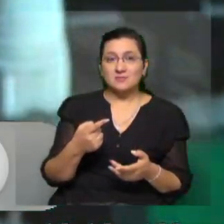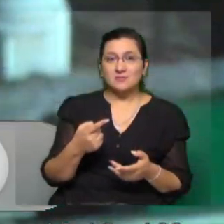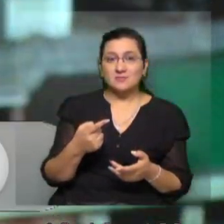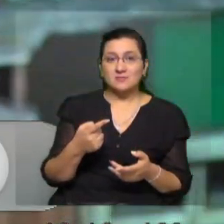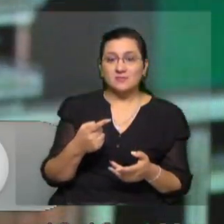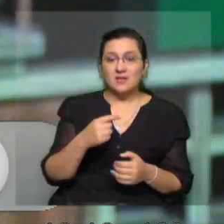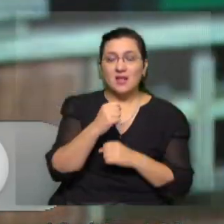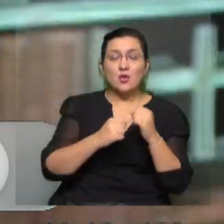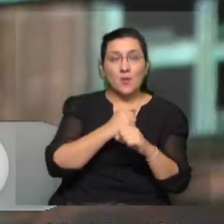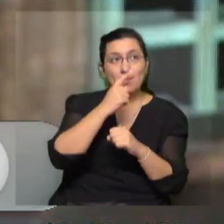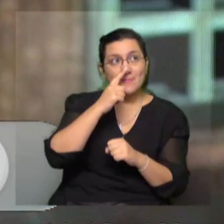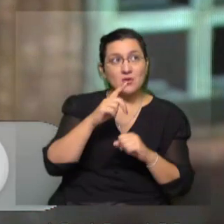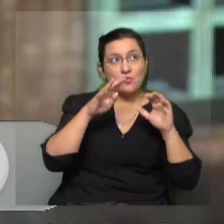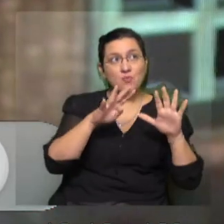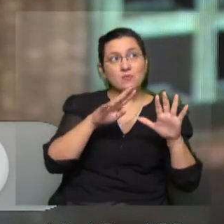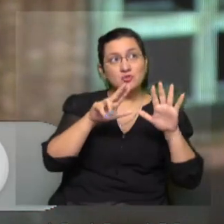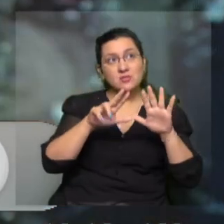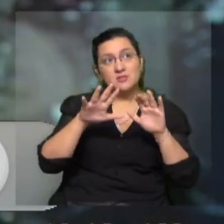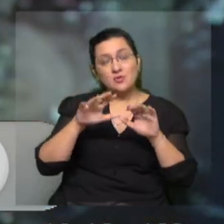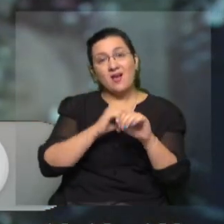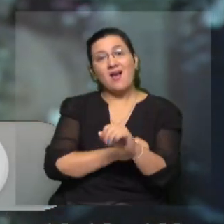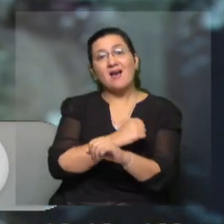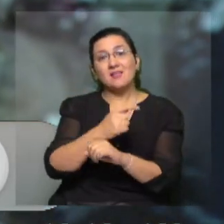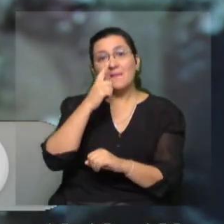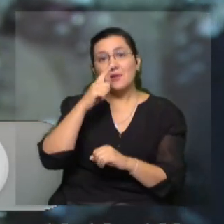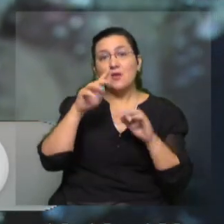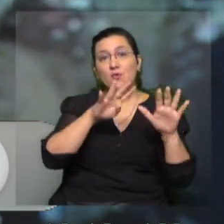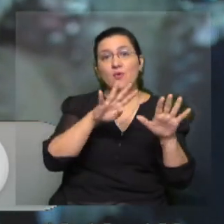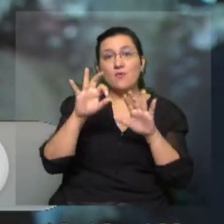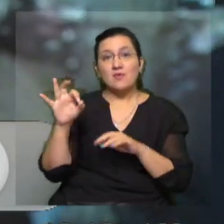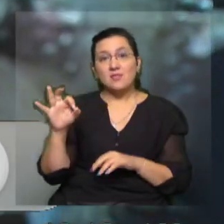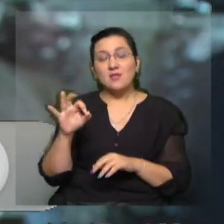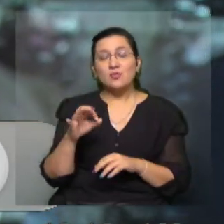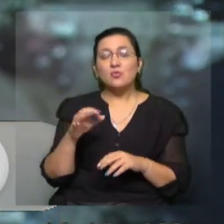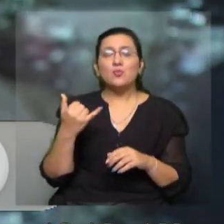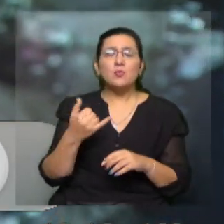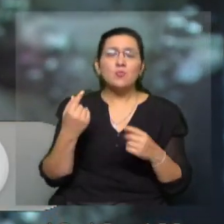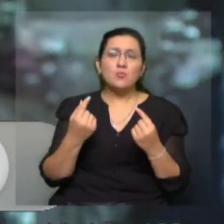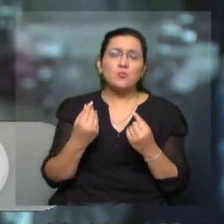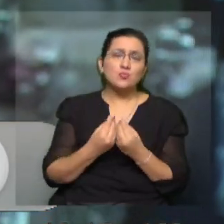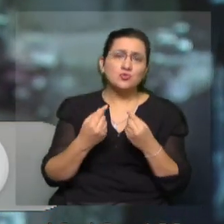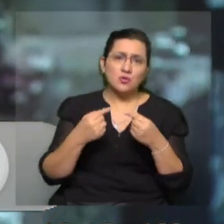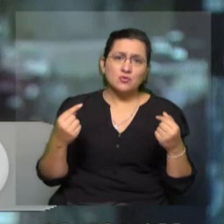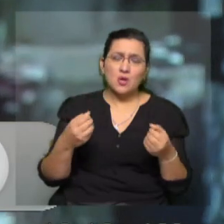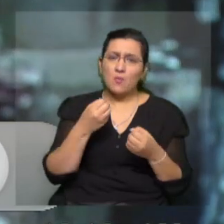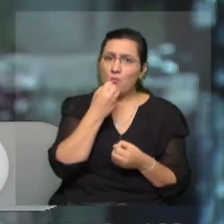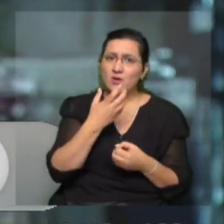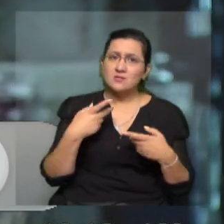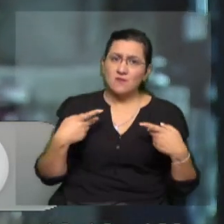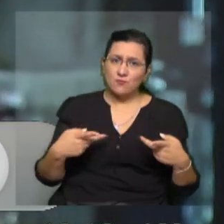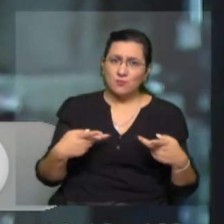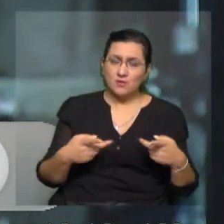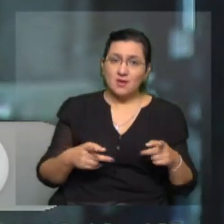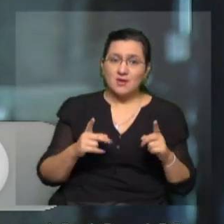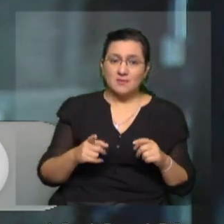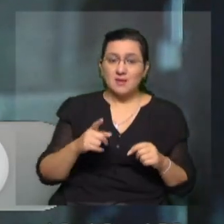después del 85 hasta el año 90 tuvimos muchas cosas buenas futbolísticamente, y también tuvimos